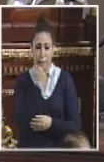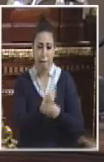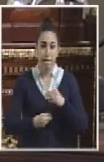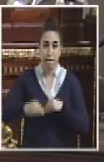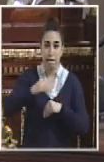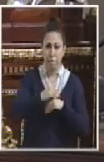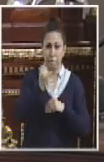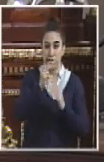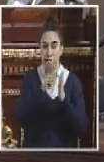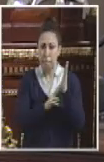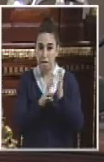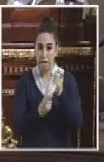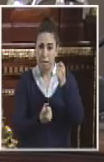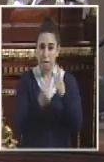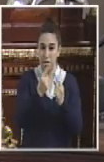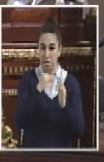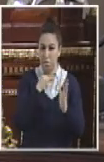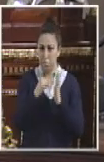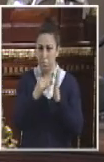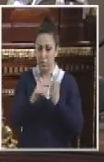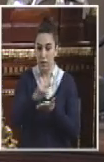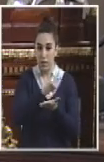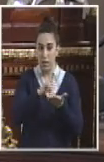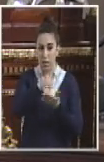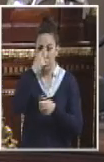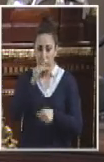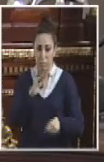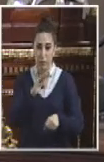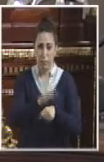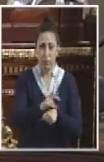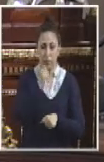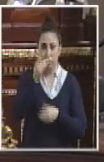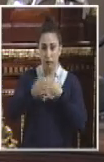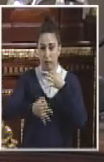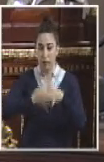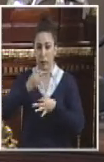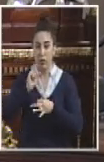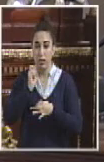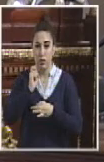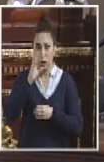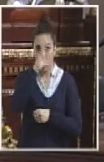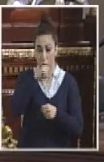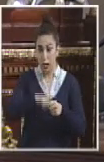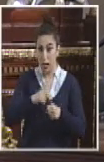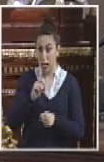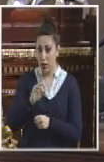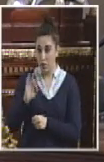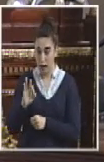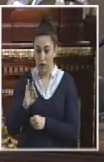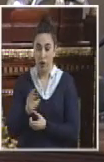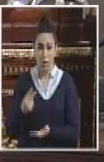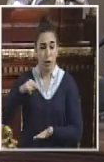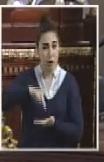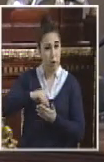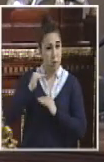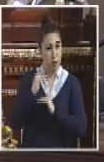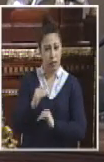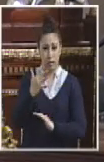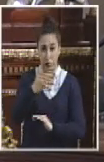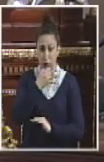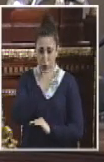adicionan y reforman diversas disposiciones de la Ley de Protección y Fomento al Empleo para el Distrito Federal, se concede el uso de la tribuna al